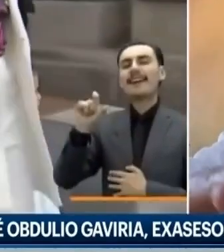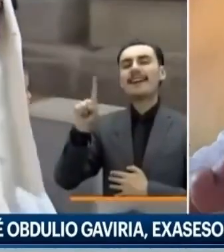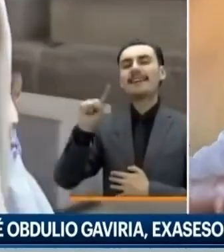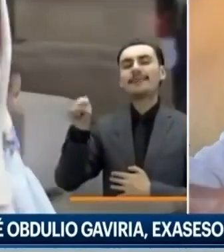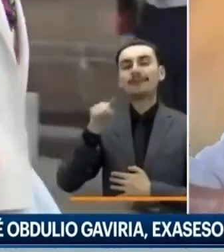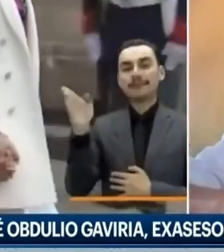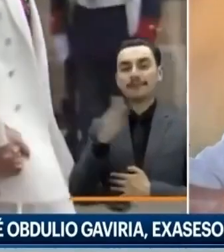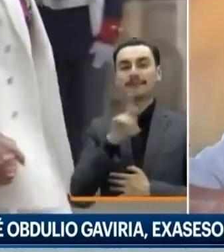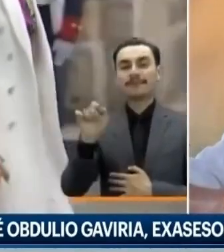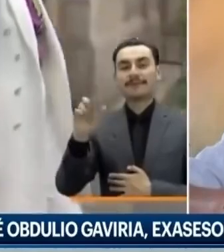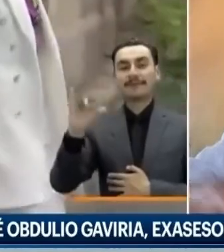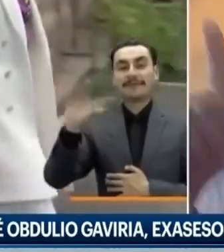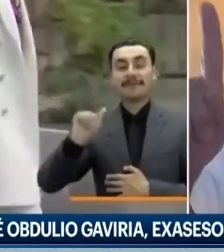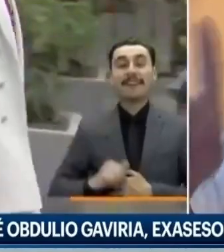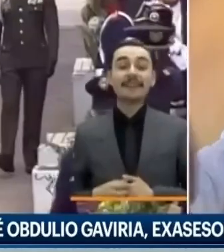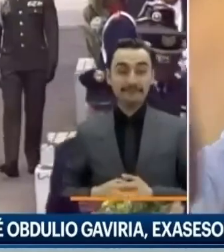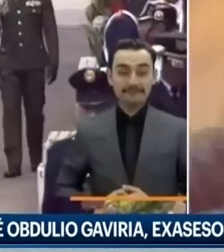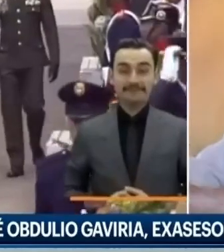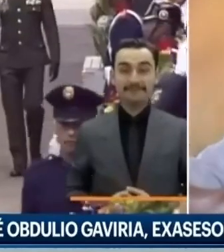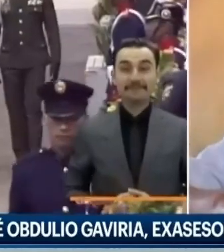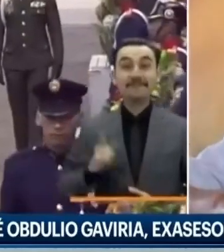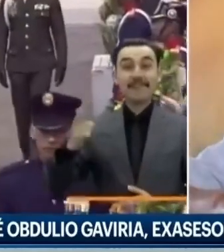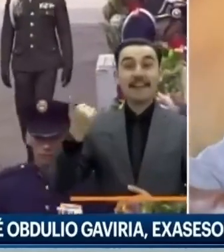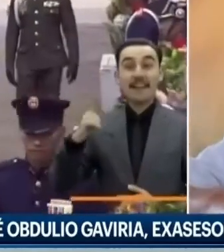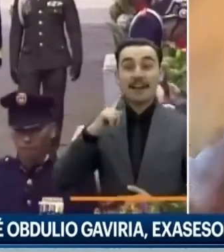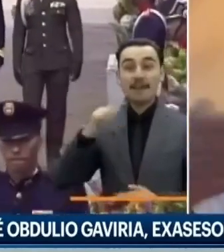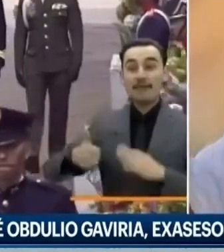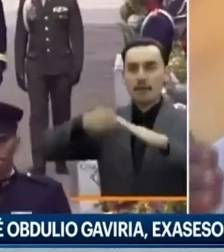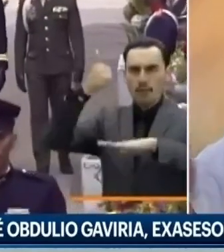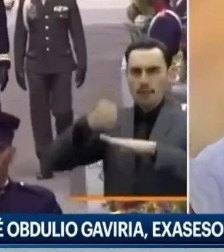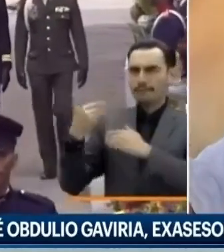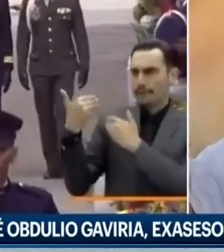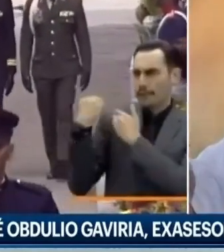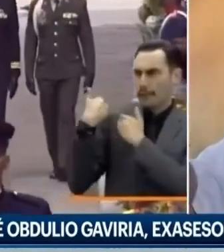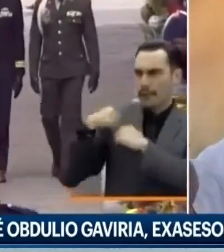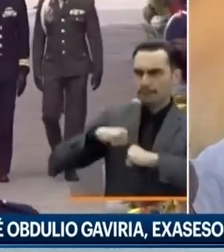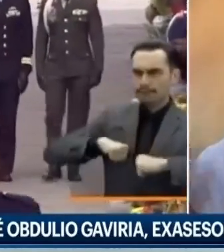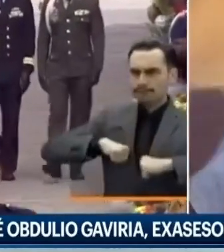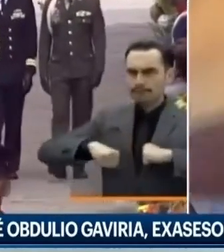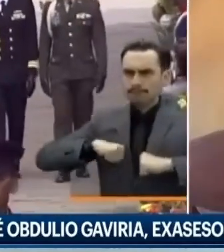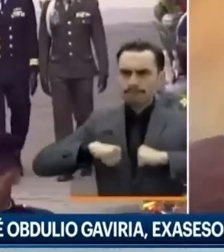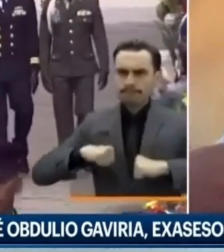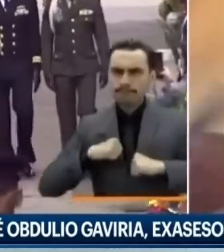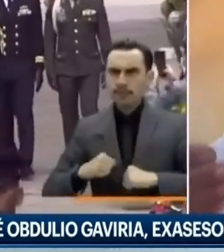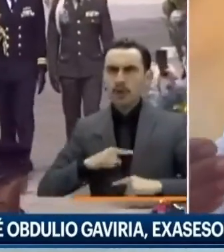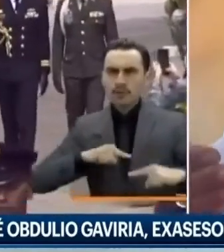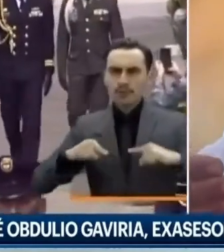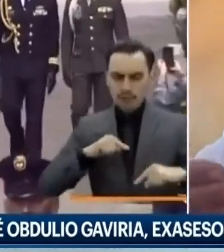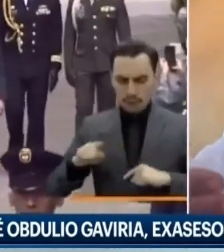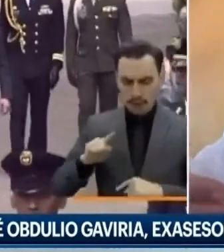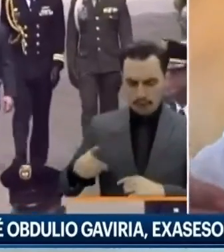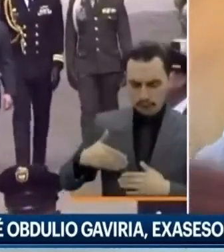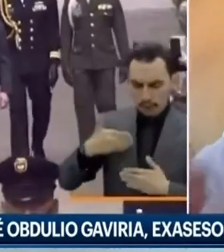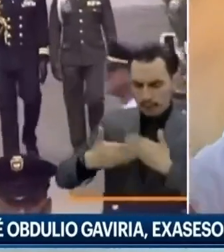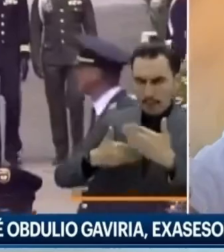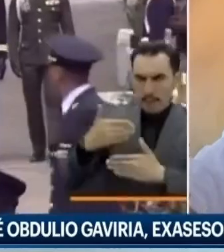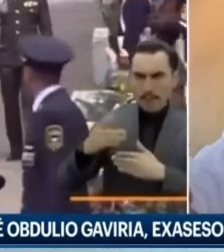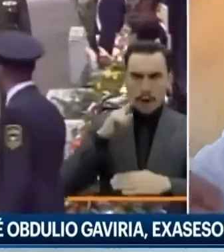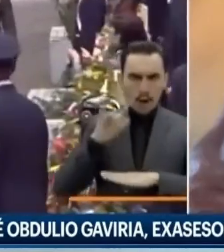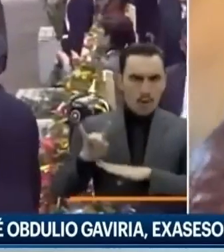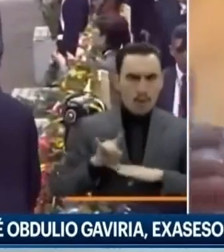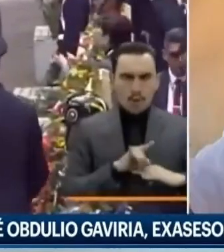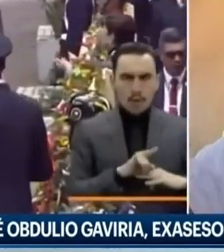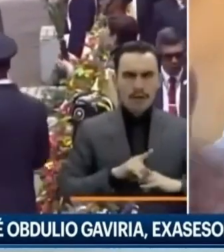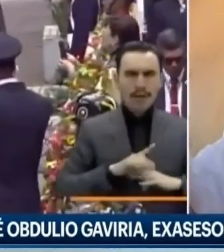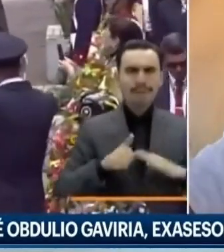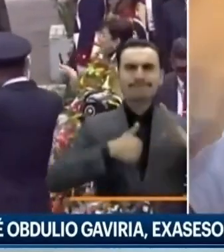internacional, claro, y latinoamericana, que es posible confiar en las instituciones colombianas. Yo, y mal haría entonces en decirle a